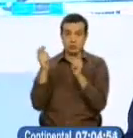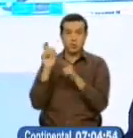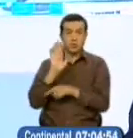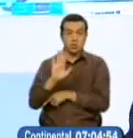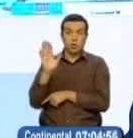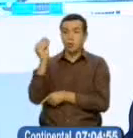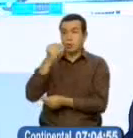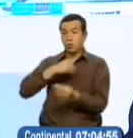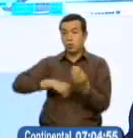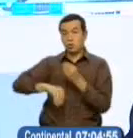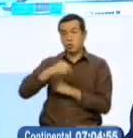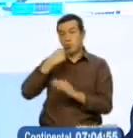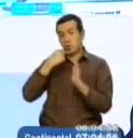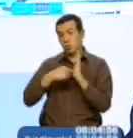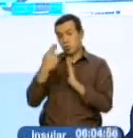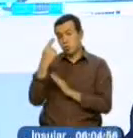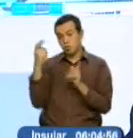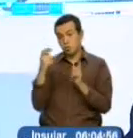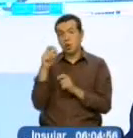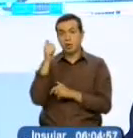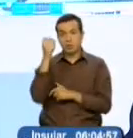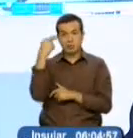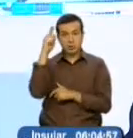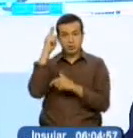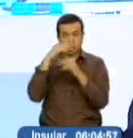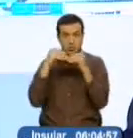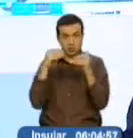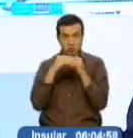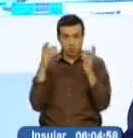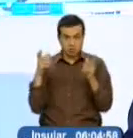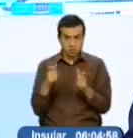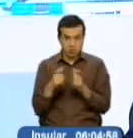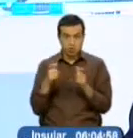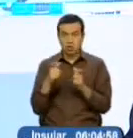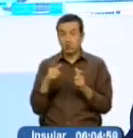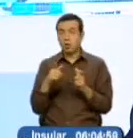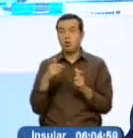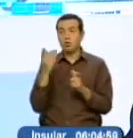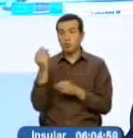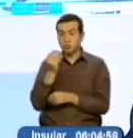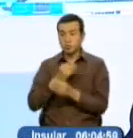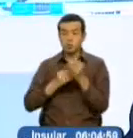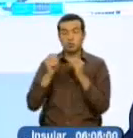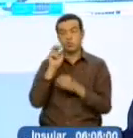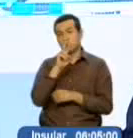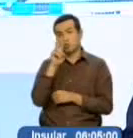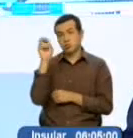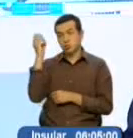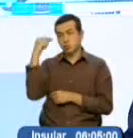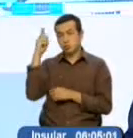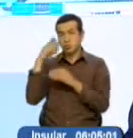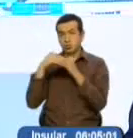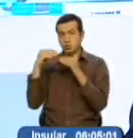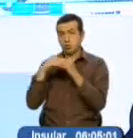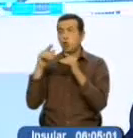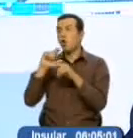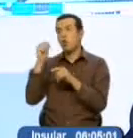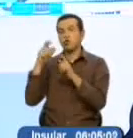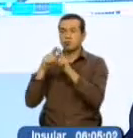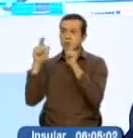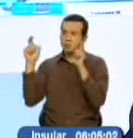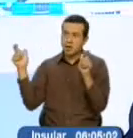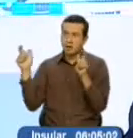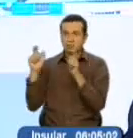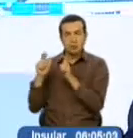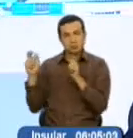haber inversiones en un campo de alrededor de 10 millones de dólares y se puede invertir hasta 200 millones de dólares en campos que tengan